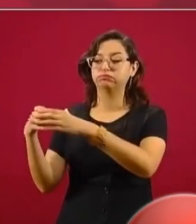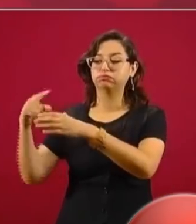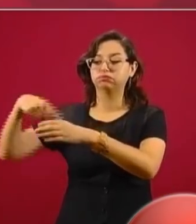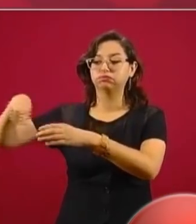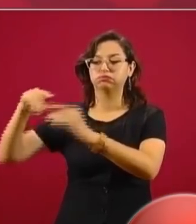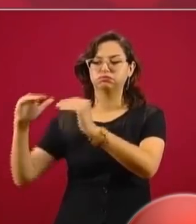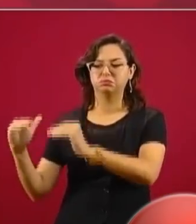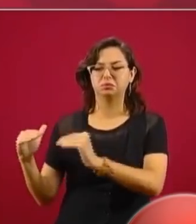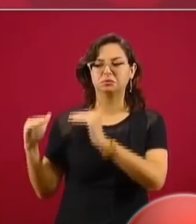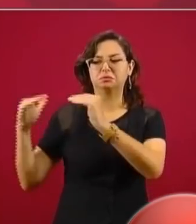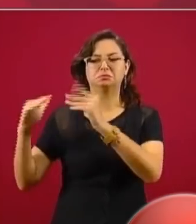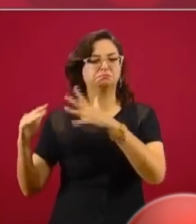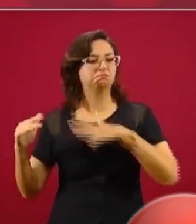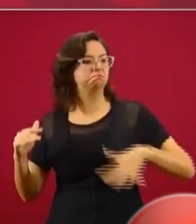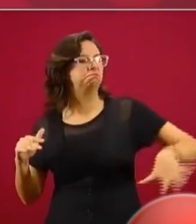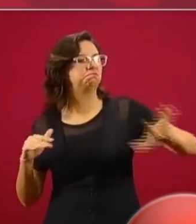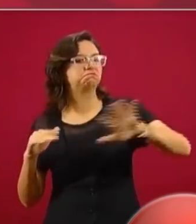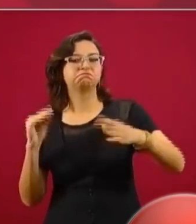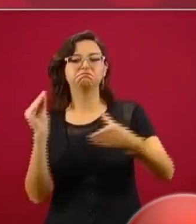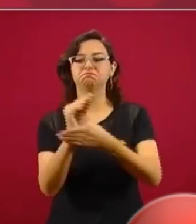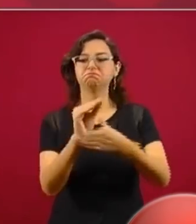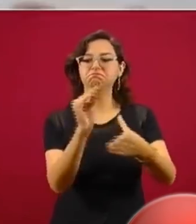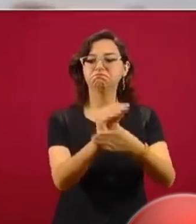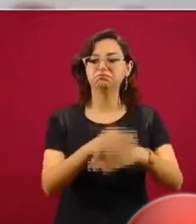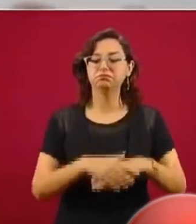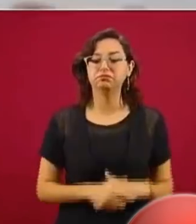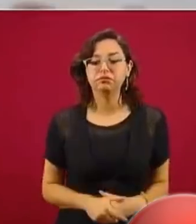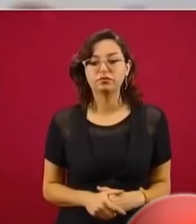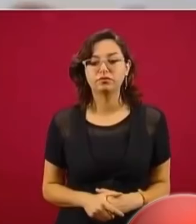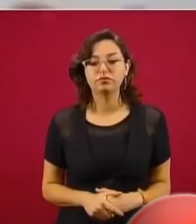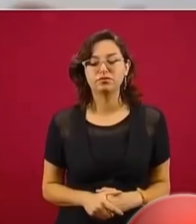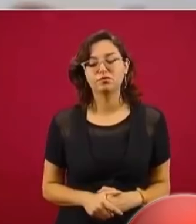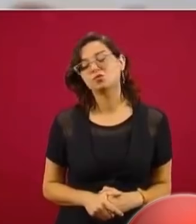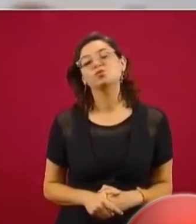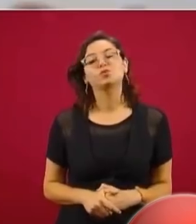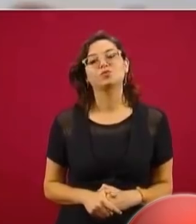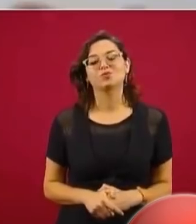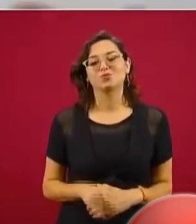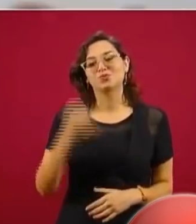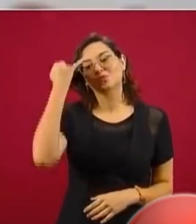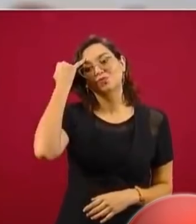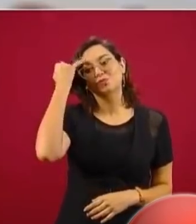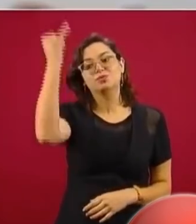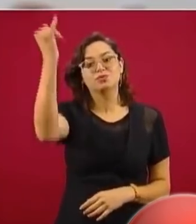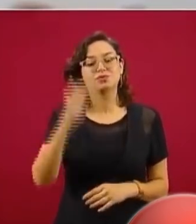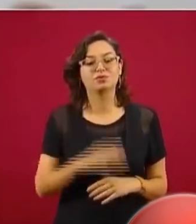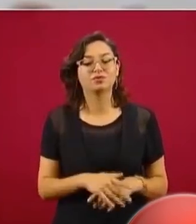imagínense, se dice, van a haber crédito para los pequeños empresarios,